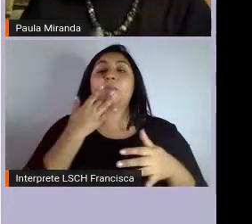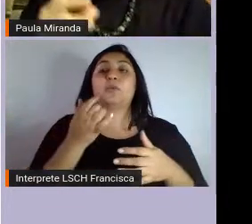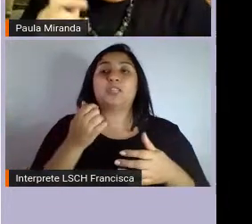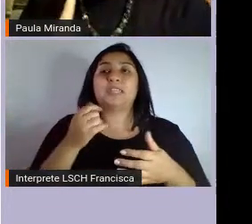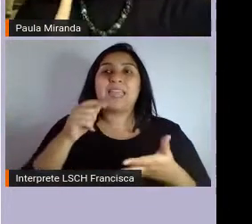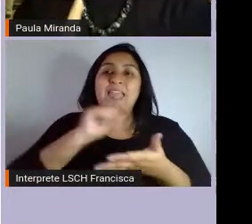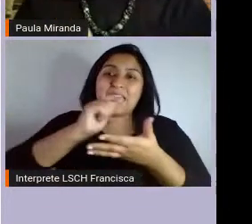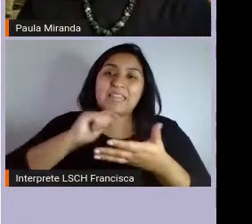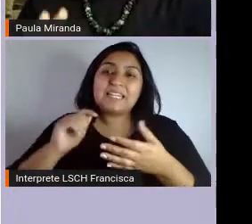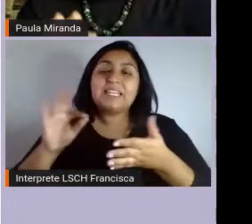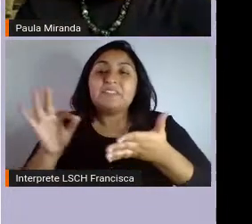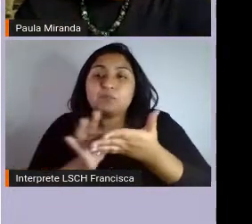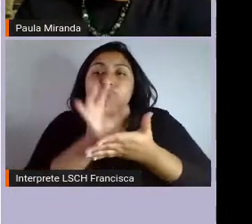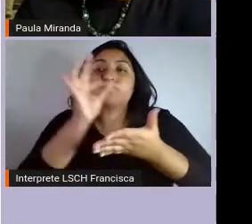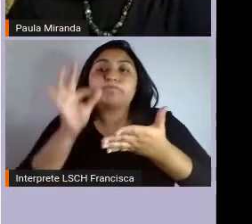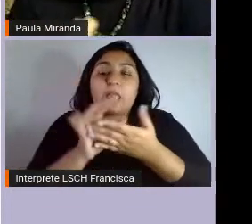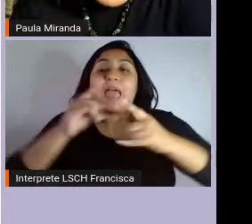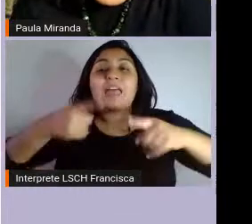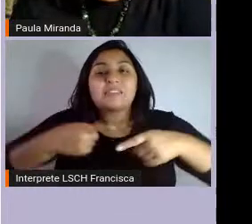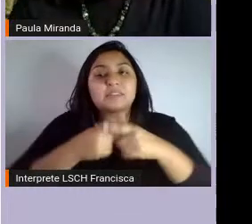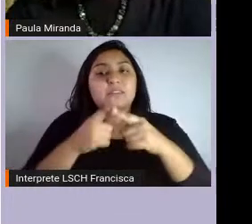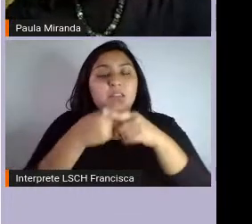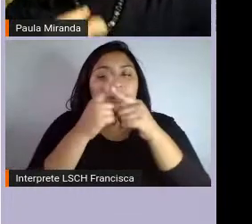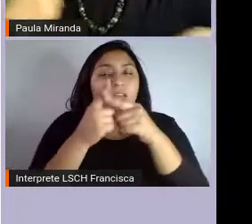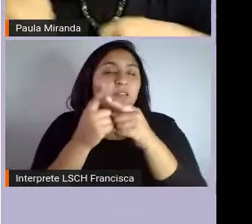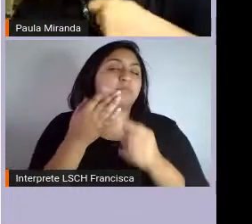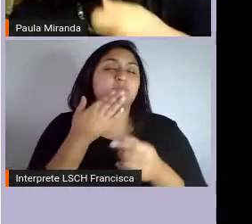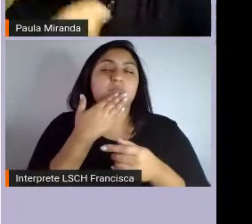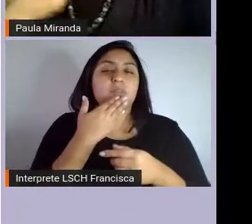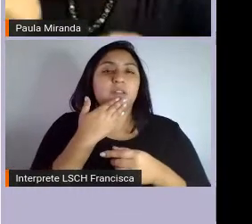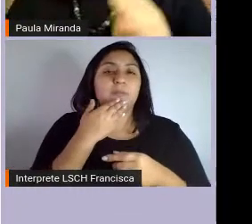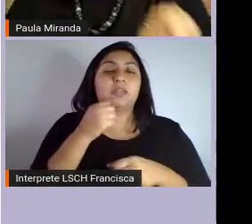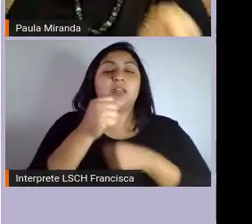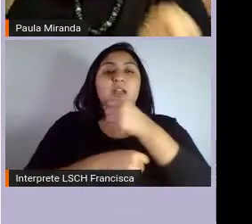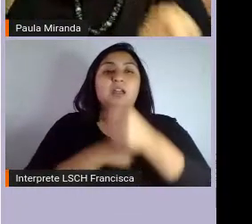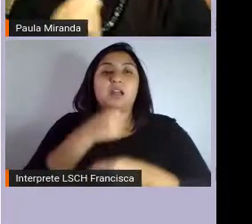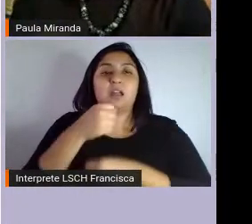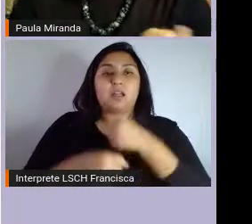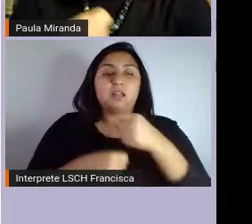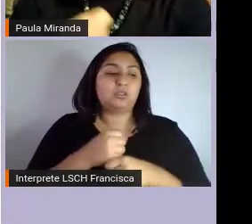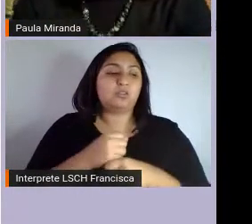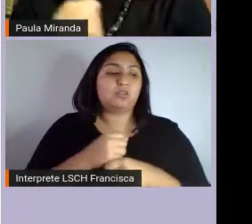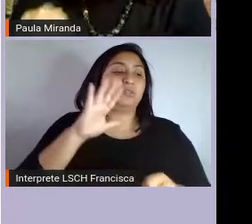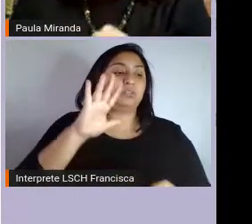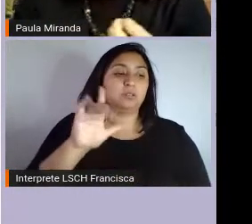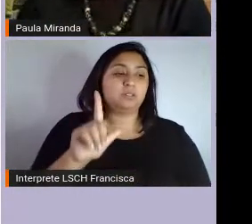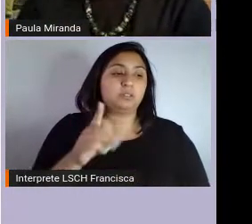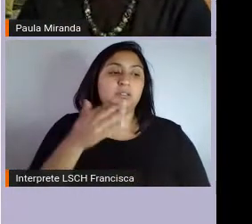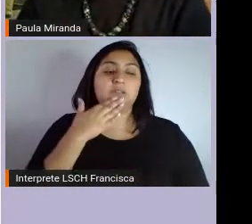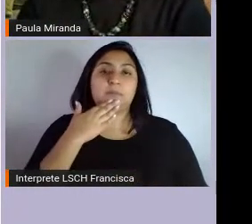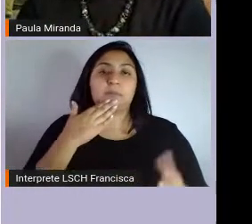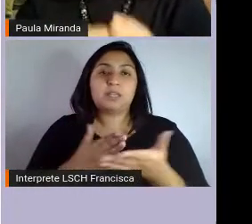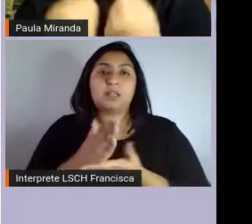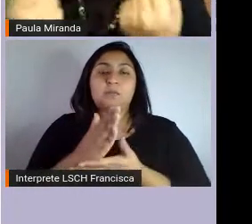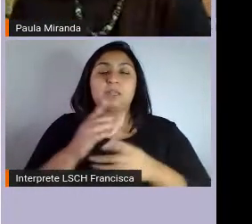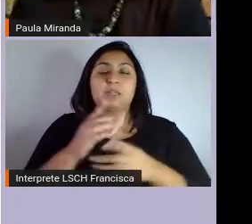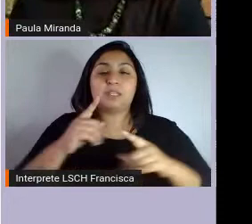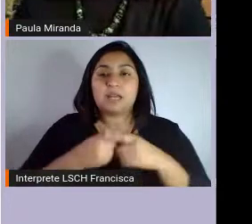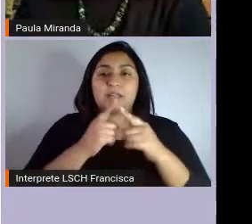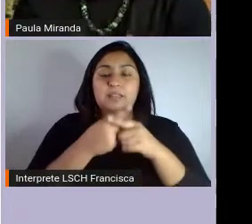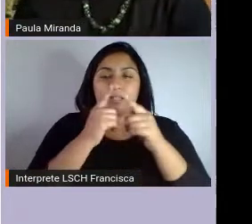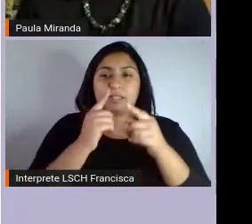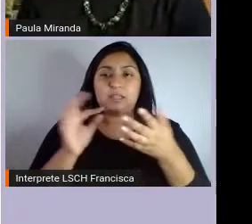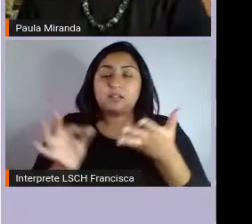borda. Dicho sea de paso, el año 57 también, que es cuando empieza a tejer, a bordar, a